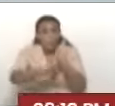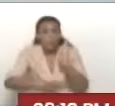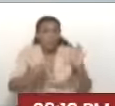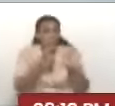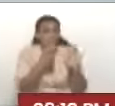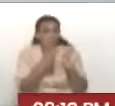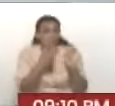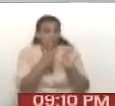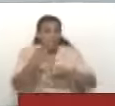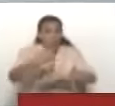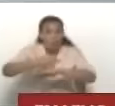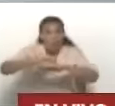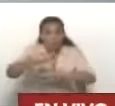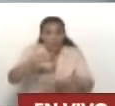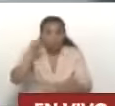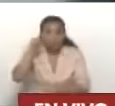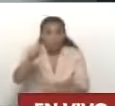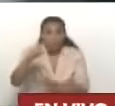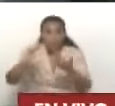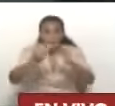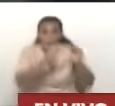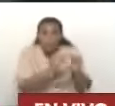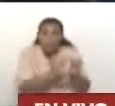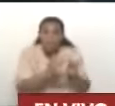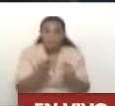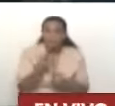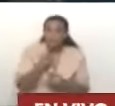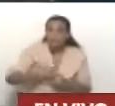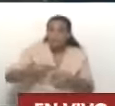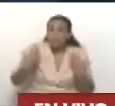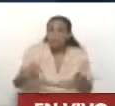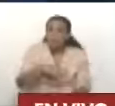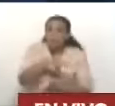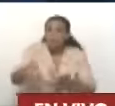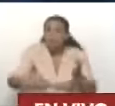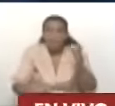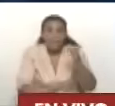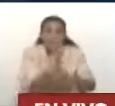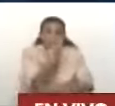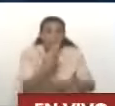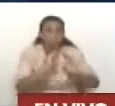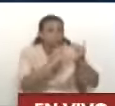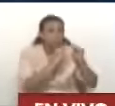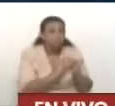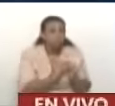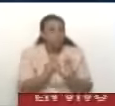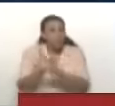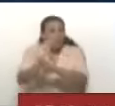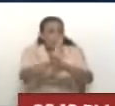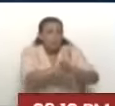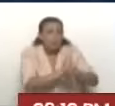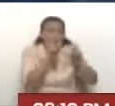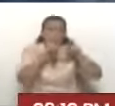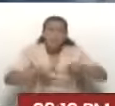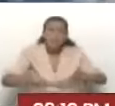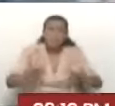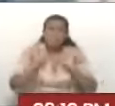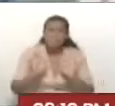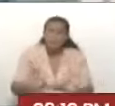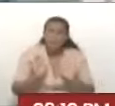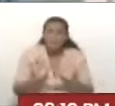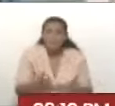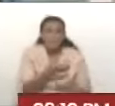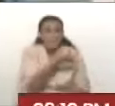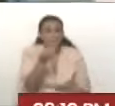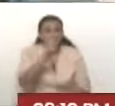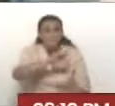es lo que realmente nos van a ayudar para la conformación de las Bricos Miles, para mantener este espacio que ha quedado al 100%